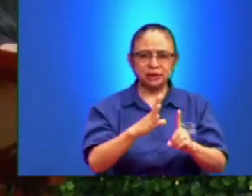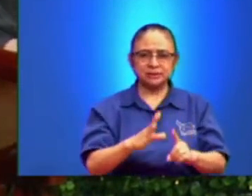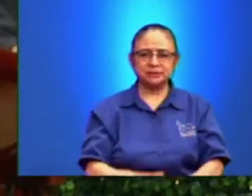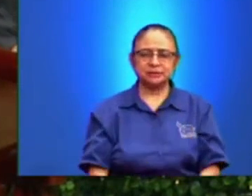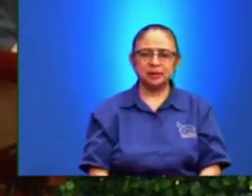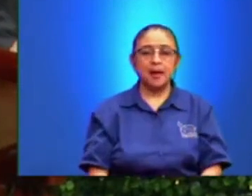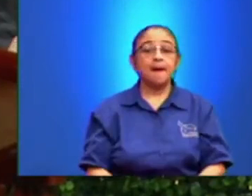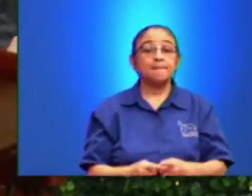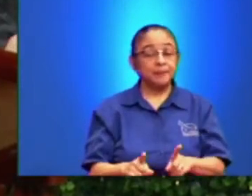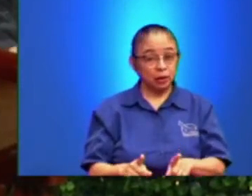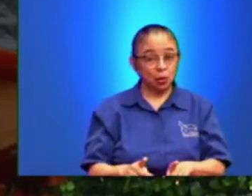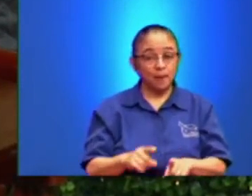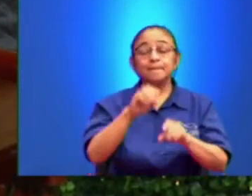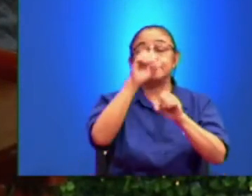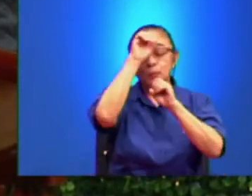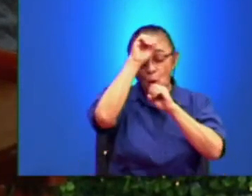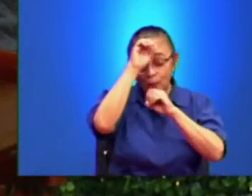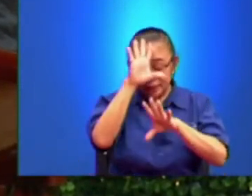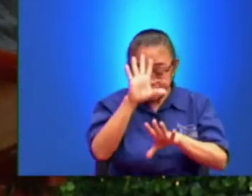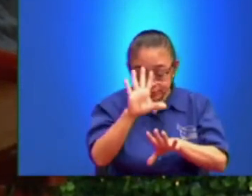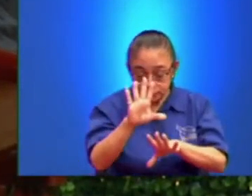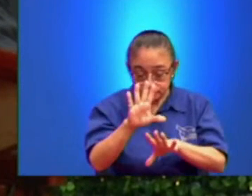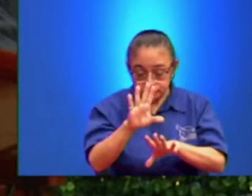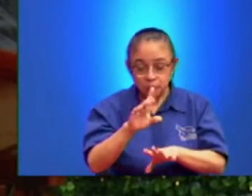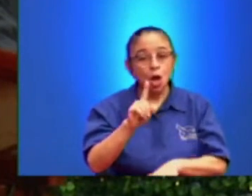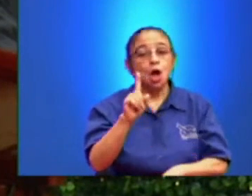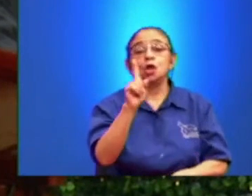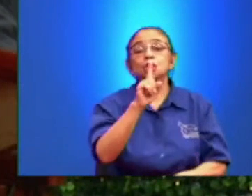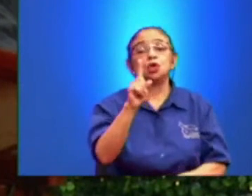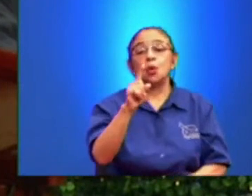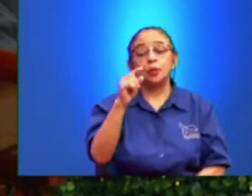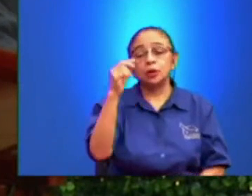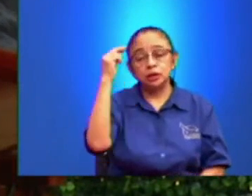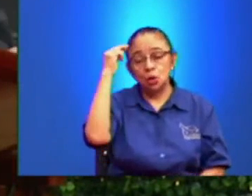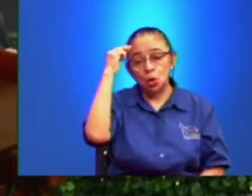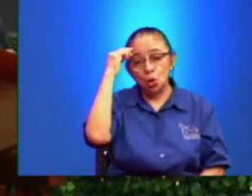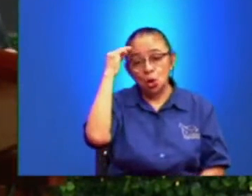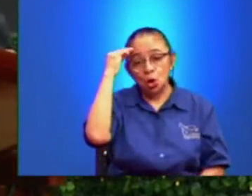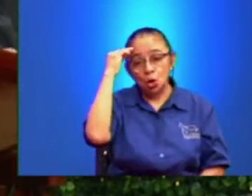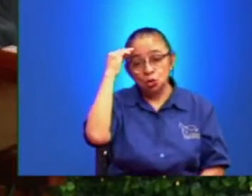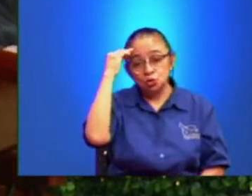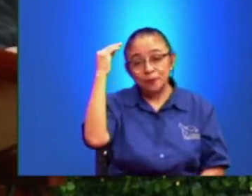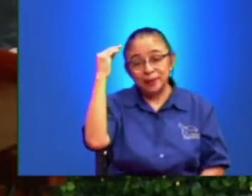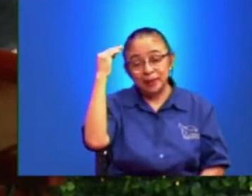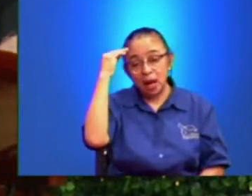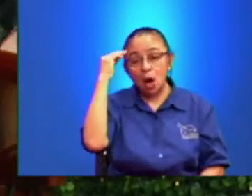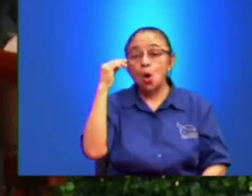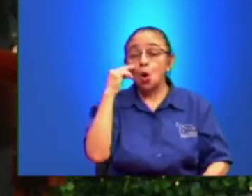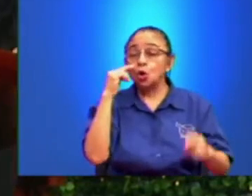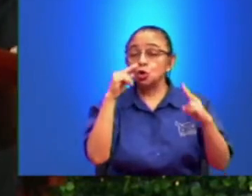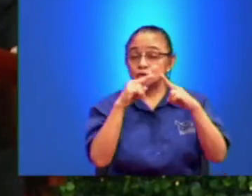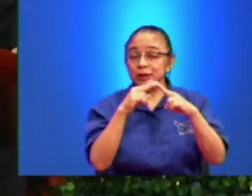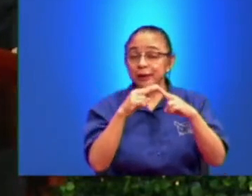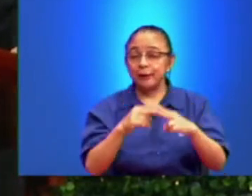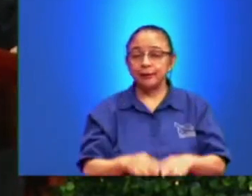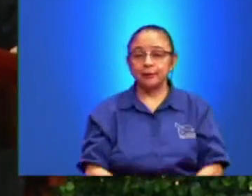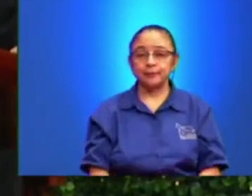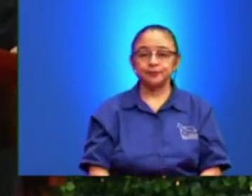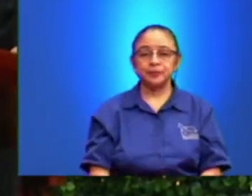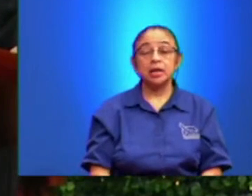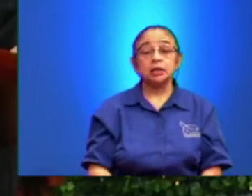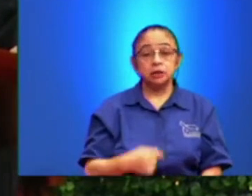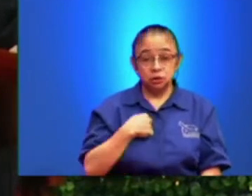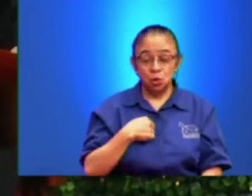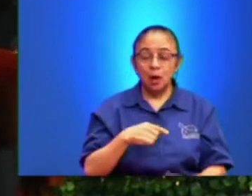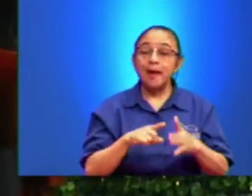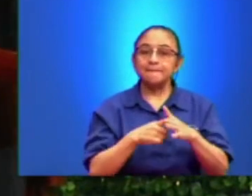pero fue por obediencia no no fue por conocimiento cuando pasó el tiempo y empezamos que iría algún conocimiento y